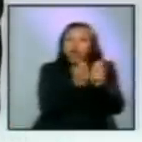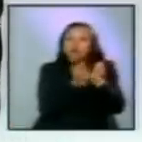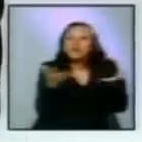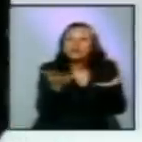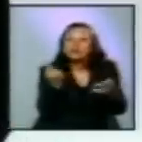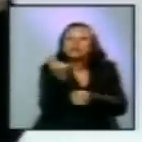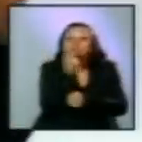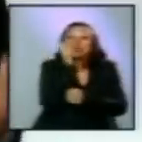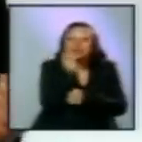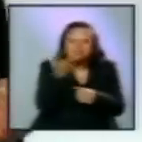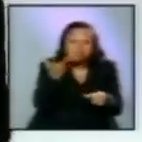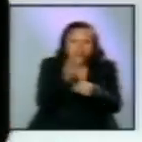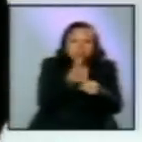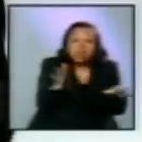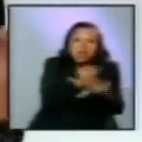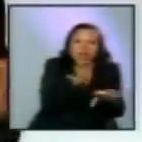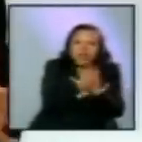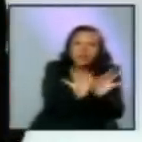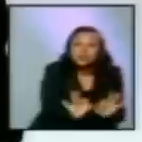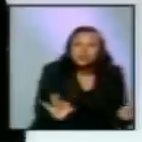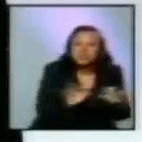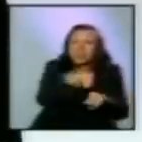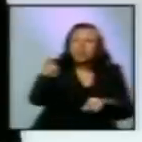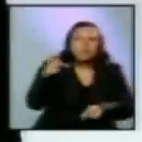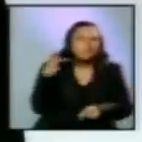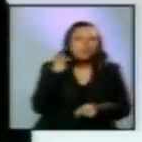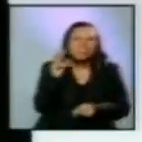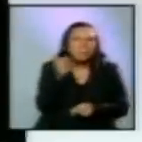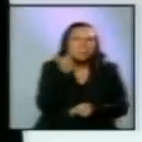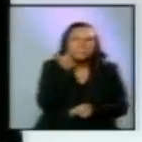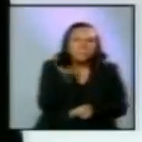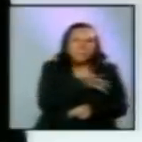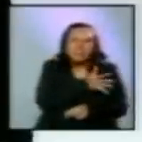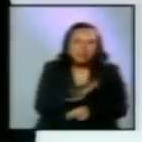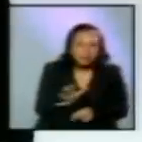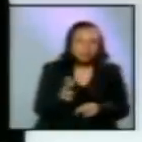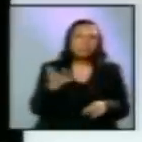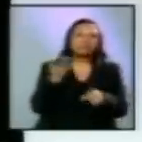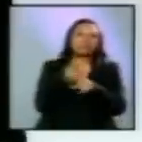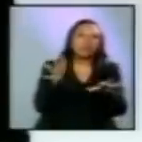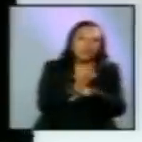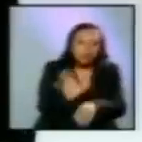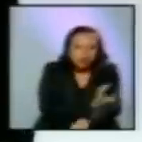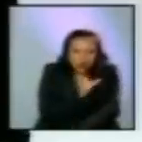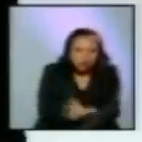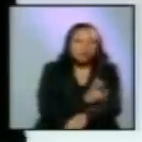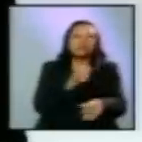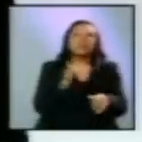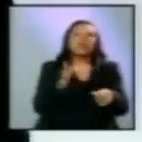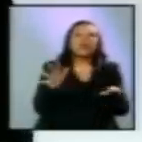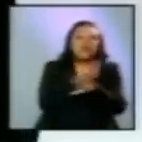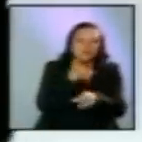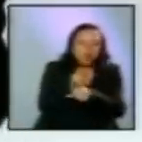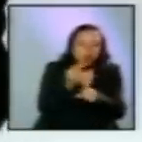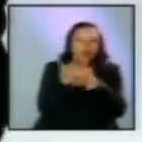esas grandes reformas que los políticos se han negado a hacer en este país. La reforma energética, la reforma fiscal, la